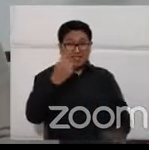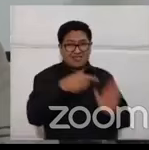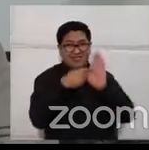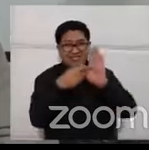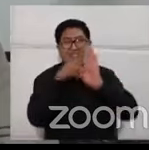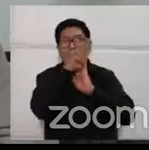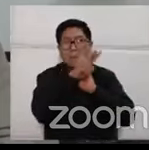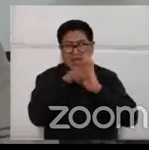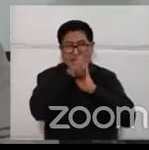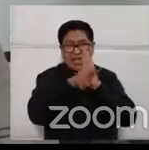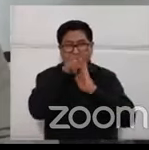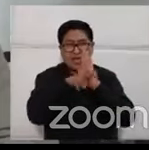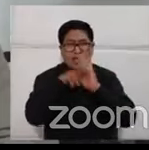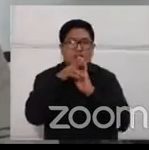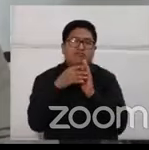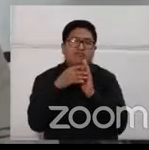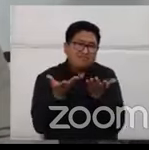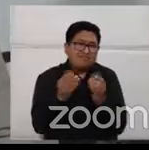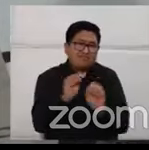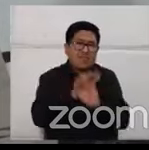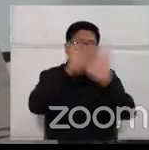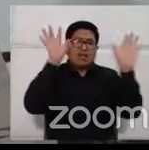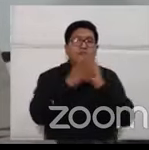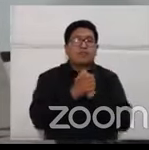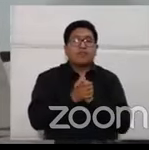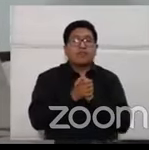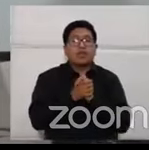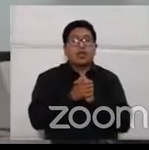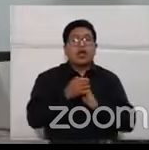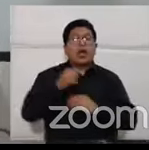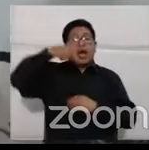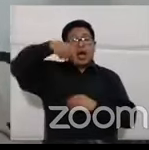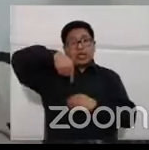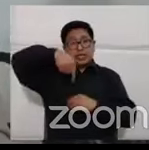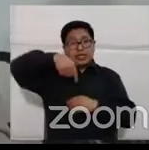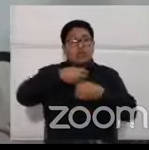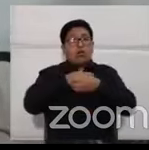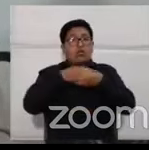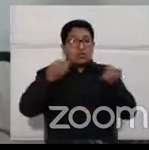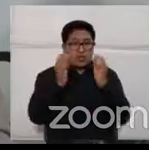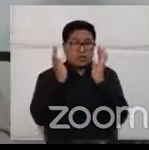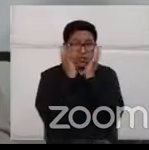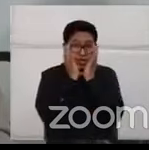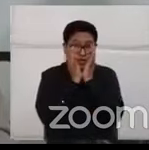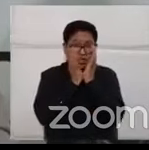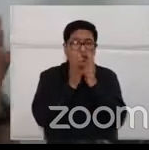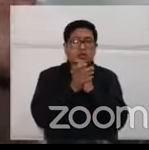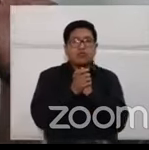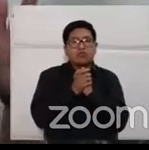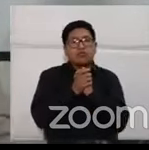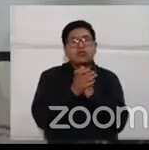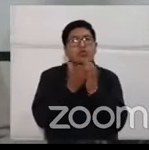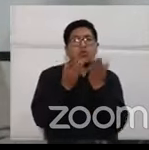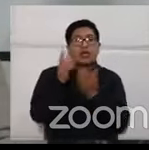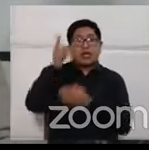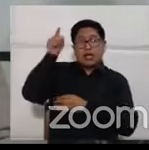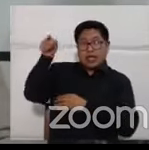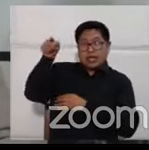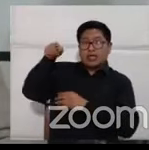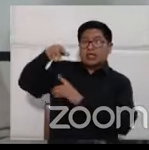antes y justamente estamos en esta oficina en las oficinas de la defensoría del pueblo salimos en la plaza de san pedro